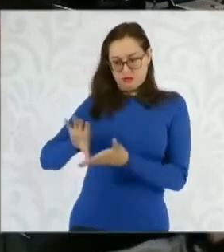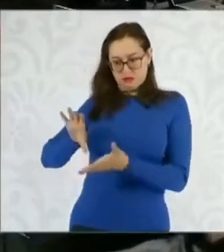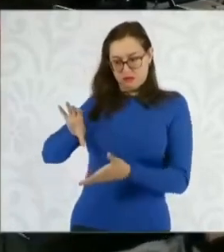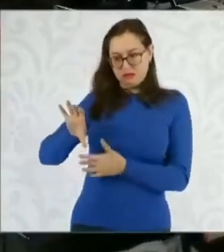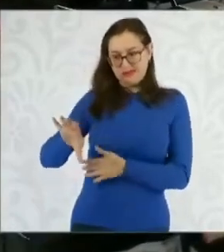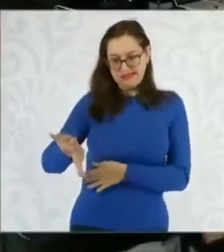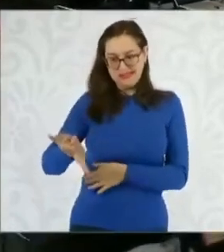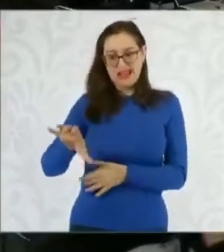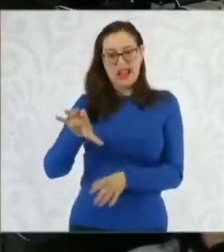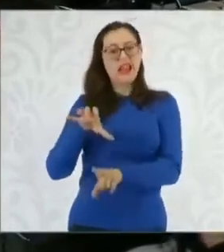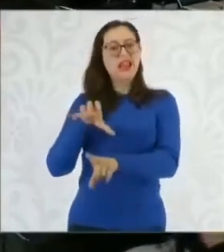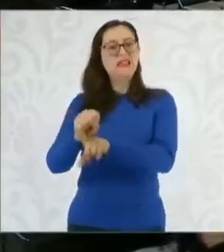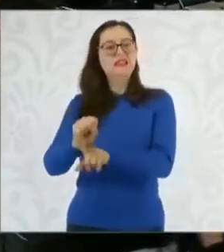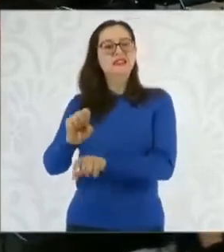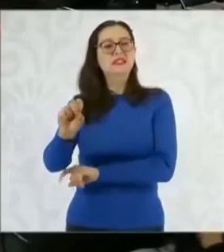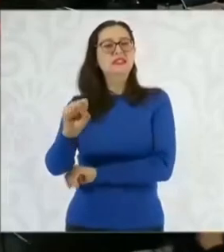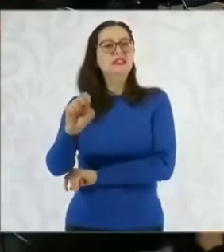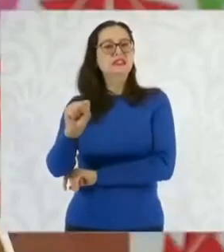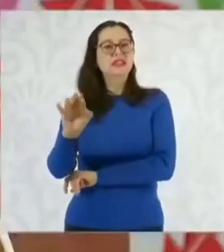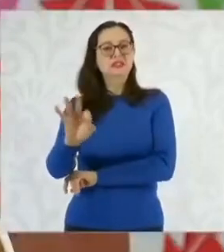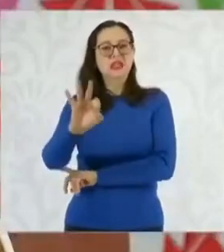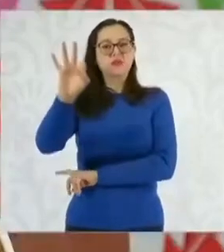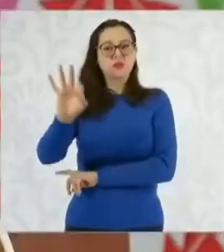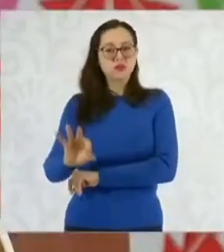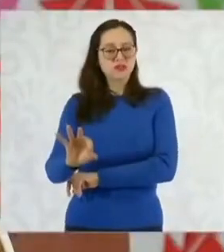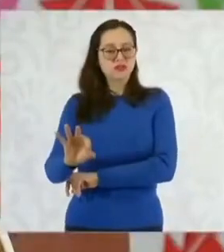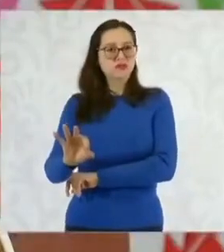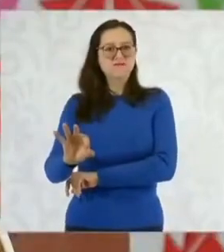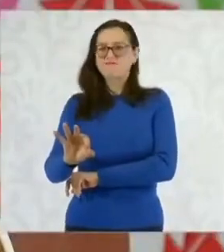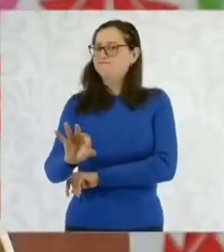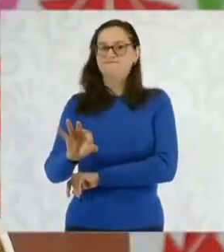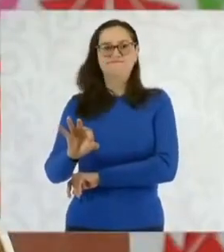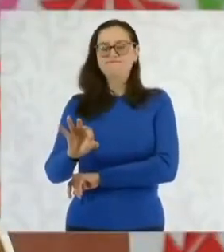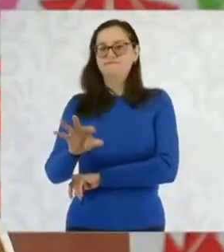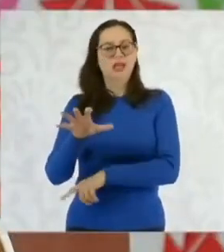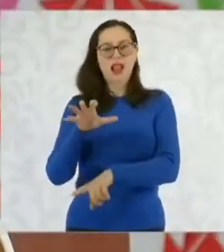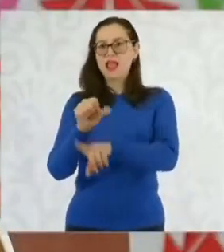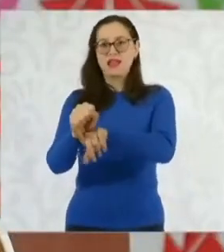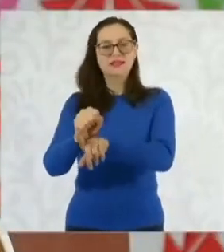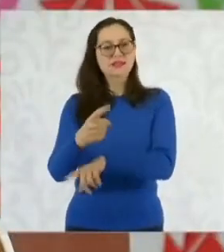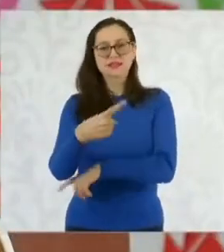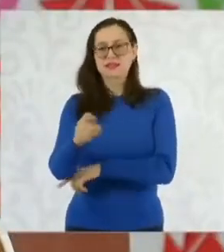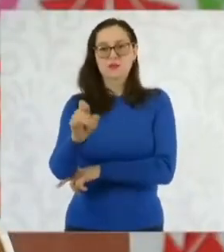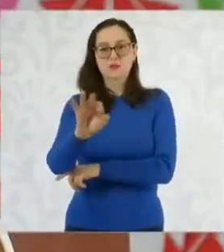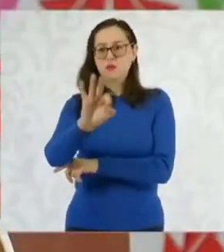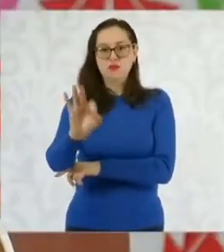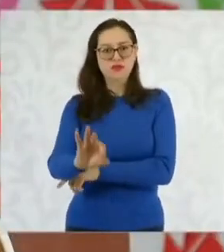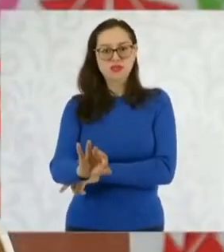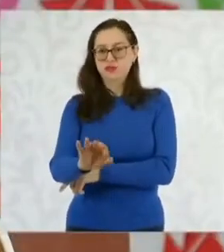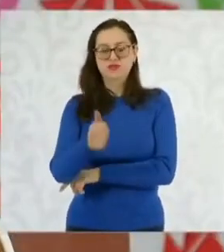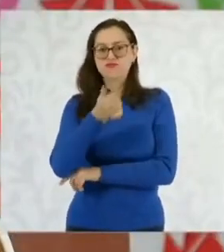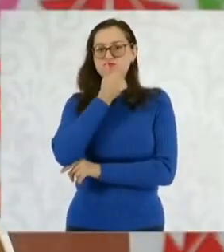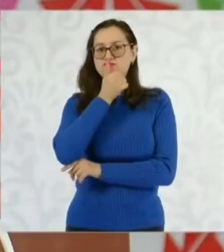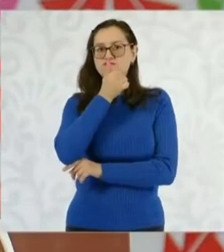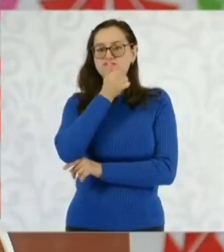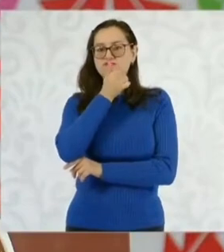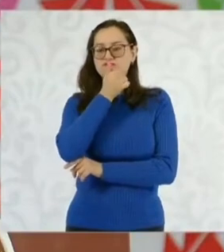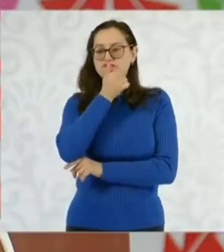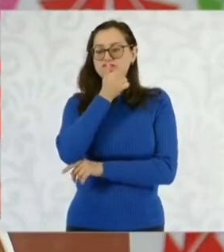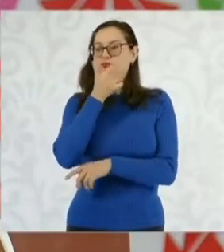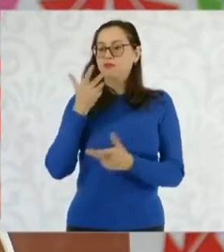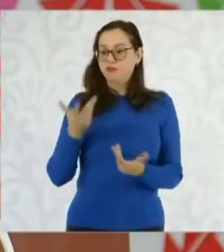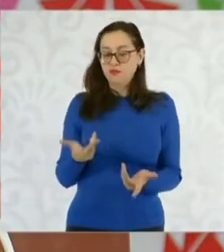estábamos teniendo lo que se llama tasas de sustitución, que es qué porcentaje de tu último salario estás recibiendo como